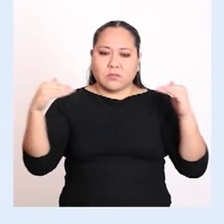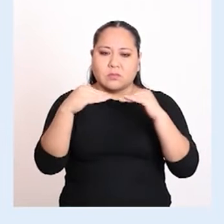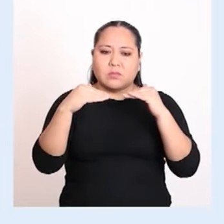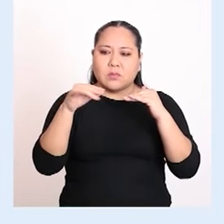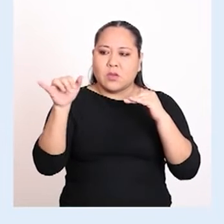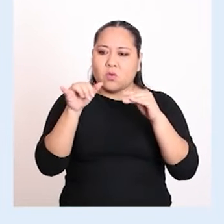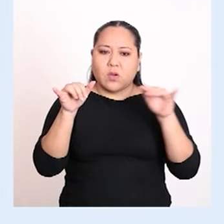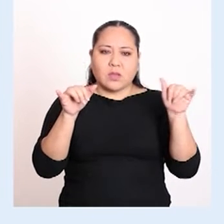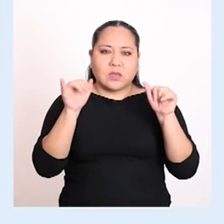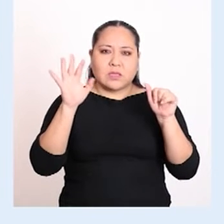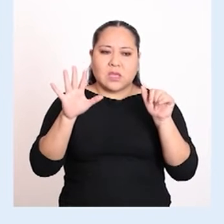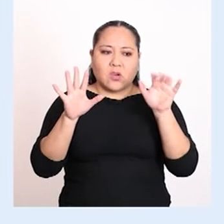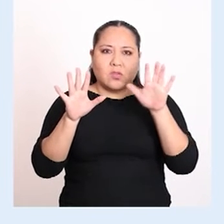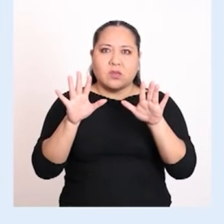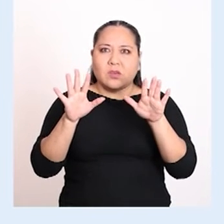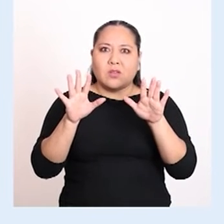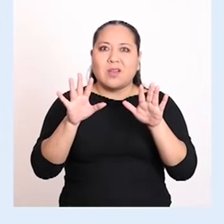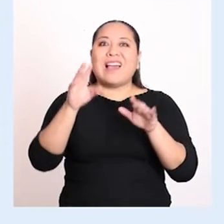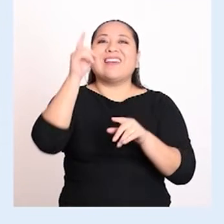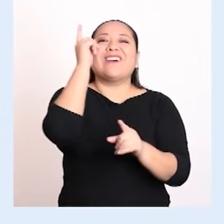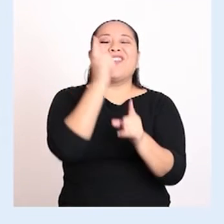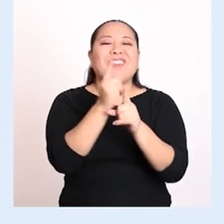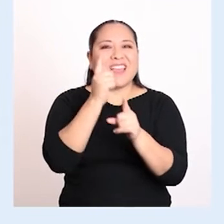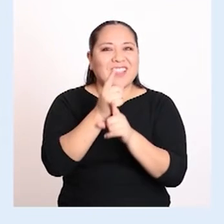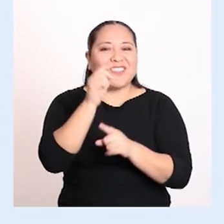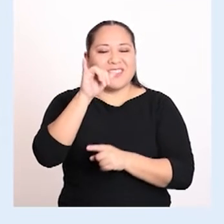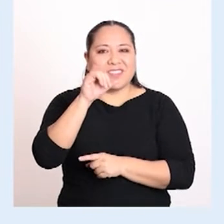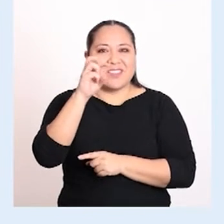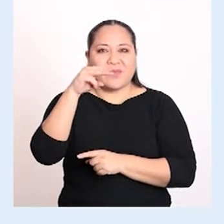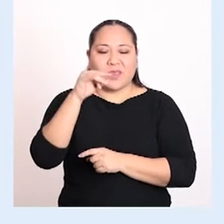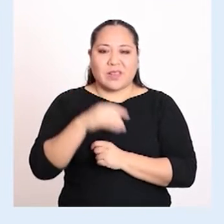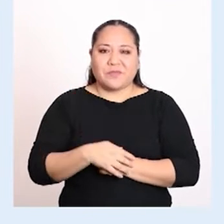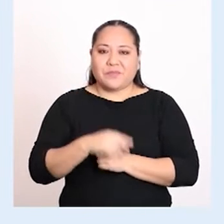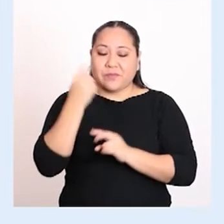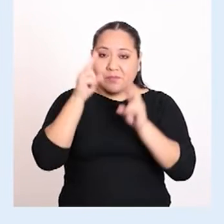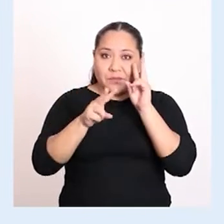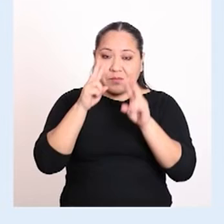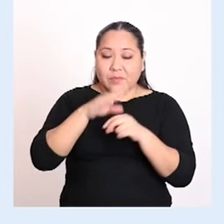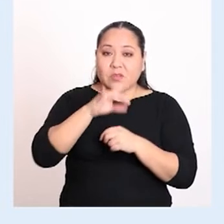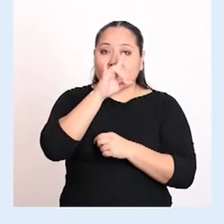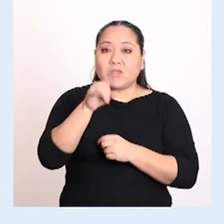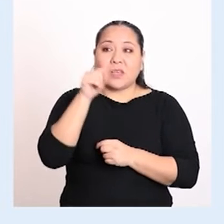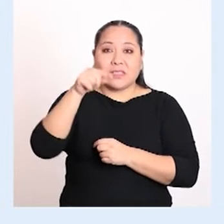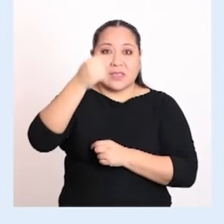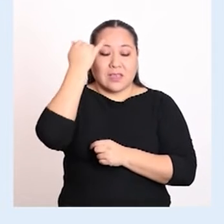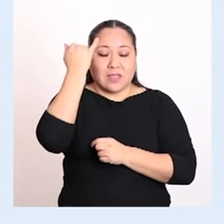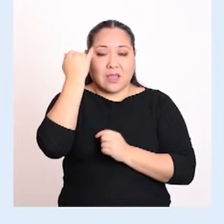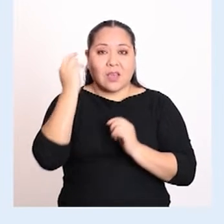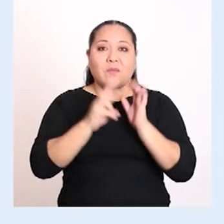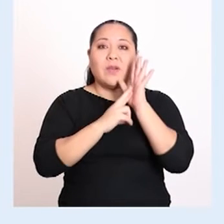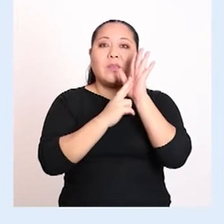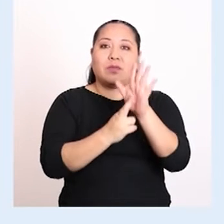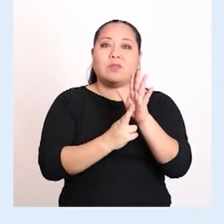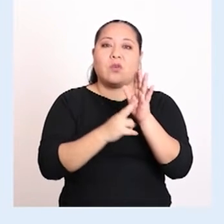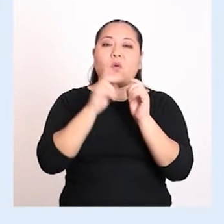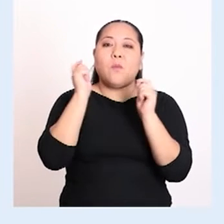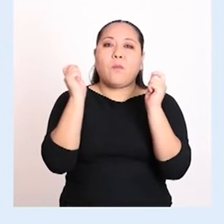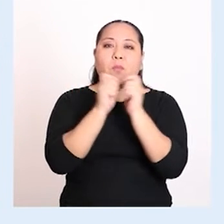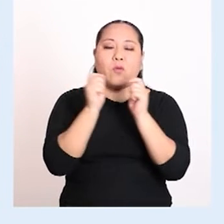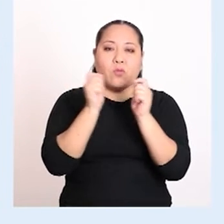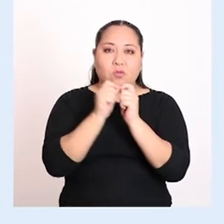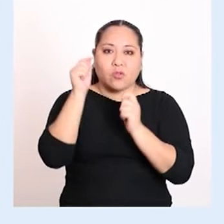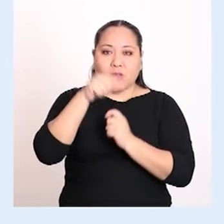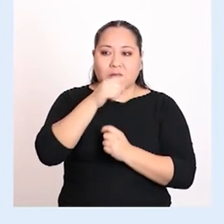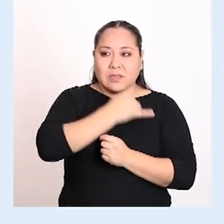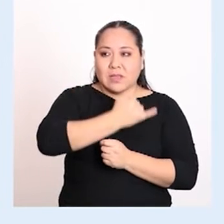simetría, 5 unidades. Efectivamente, Yamile. Vamos a emplear ese criterio para representar un punto de